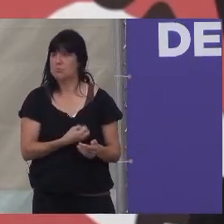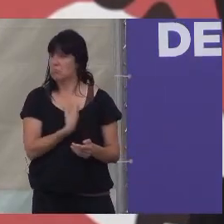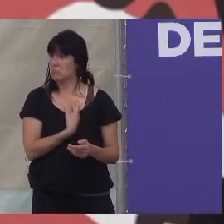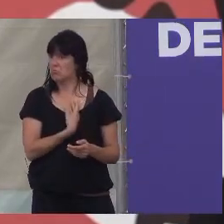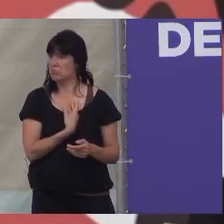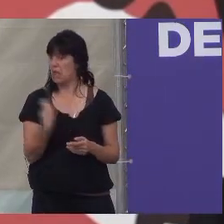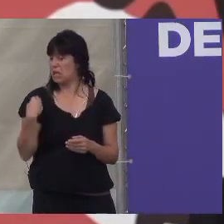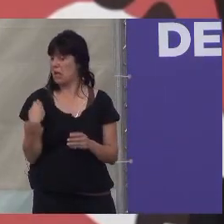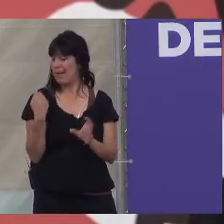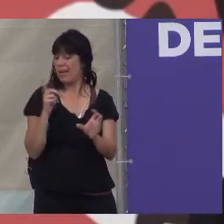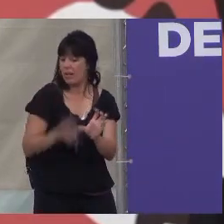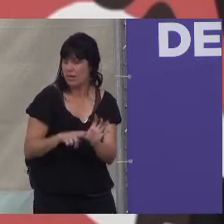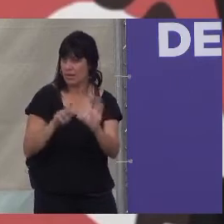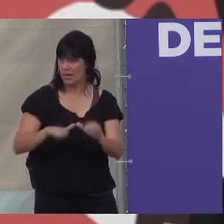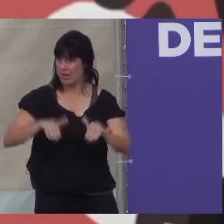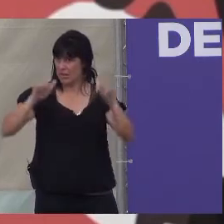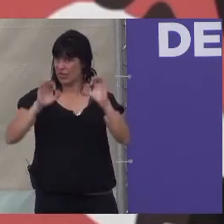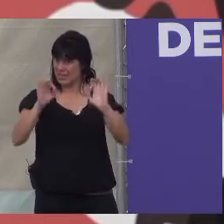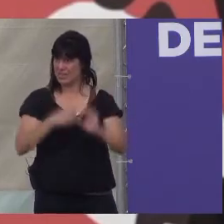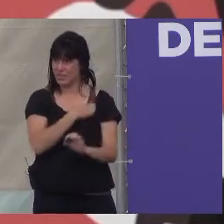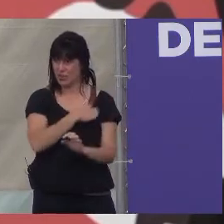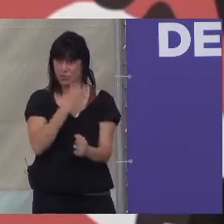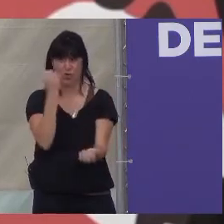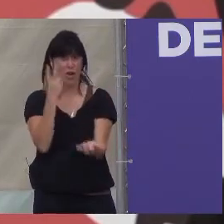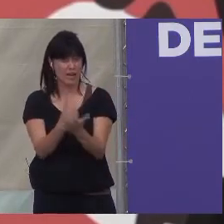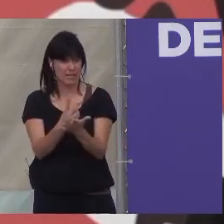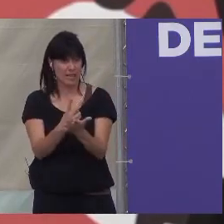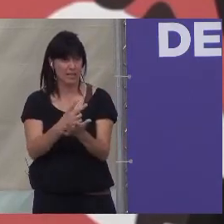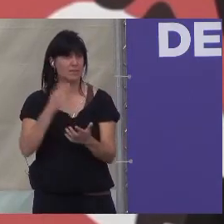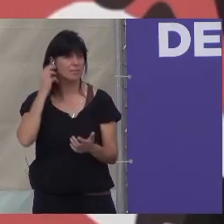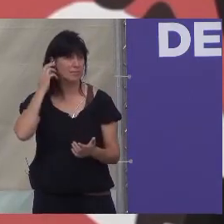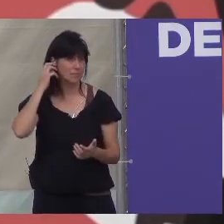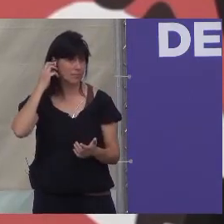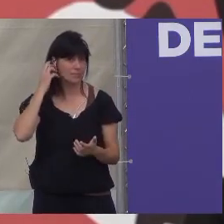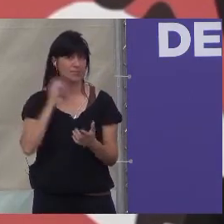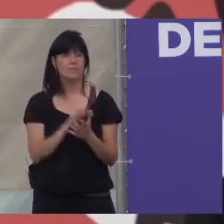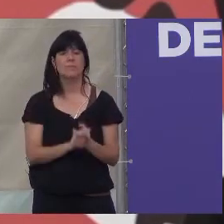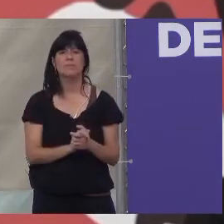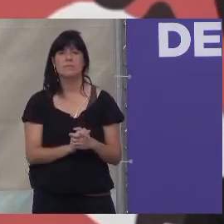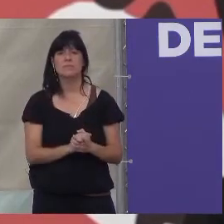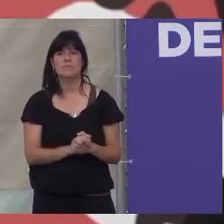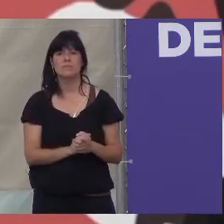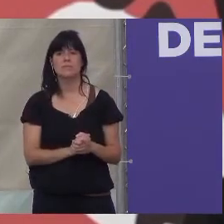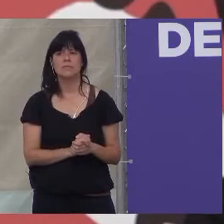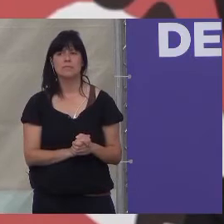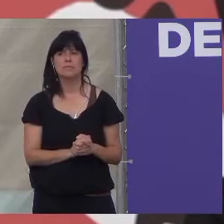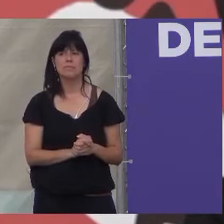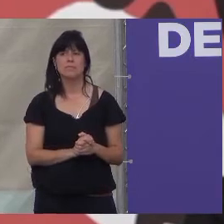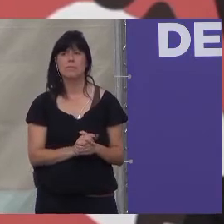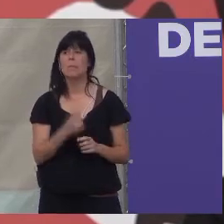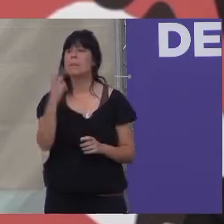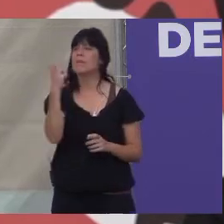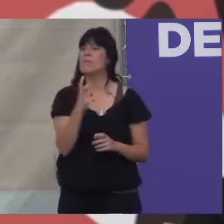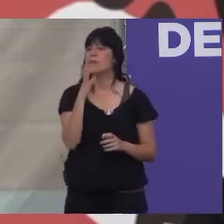y presentar mi candidatura a la Comisión de Garantías en gran medida viene